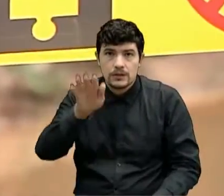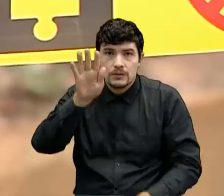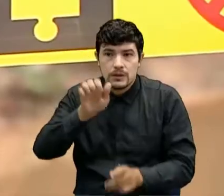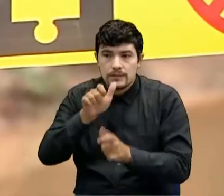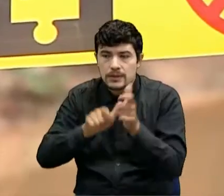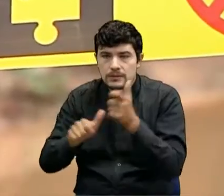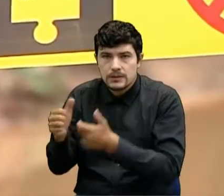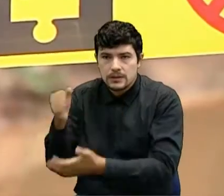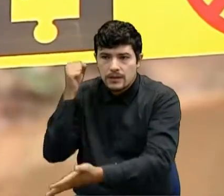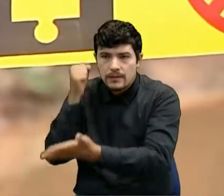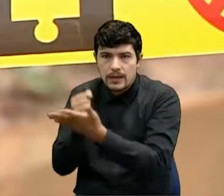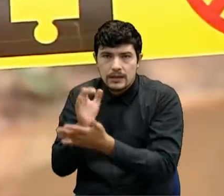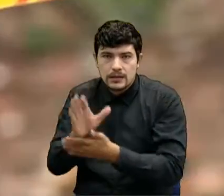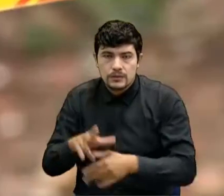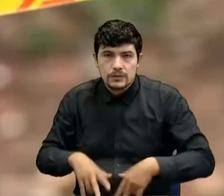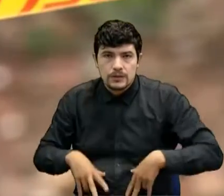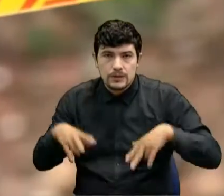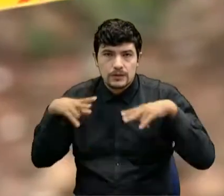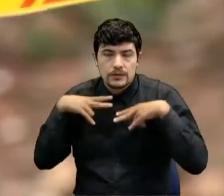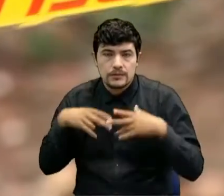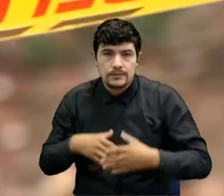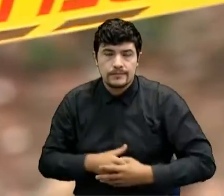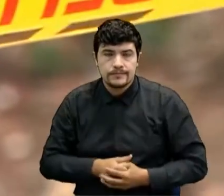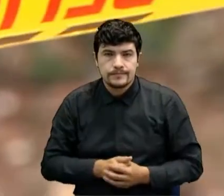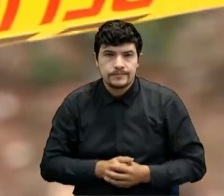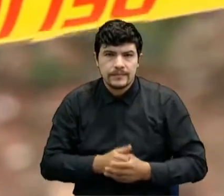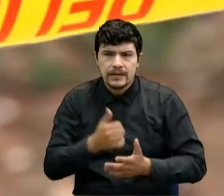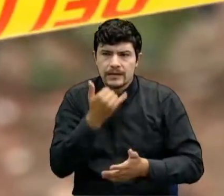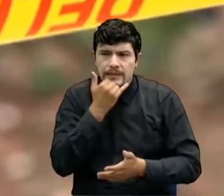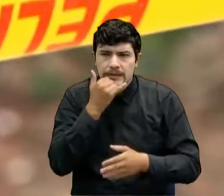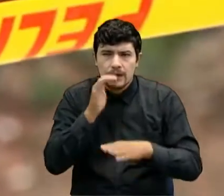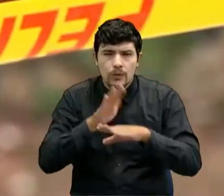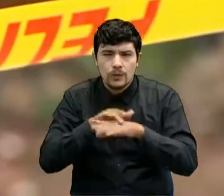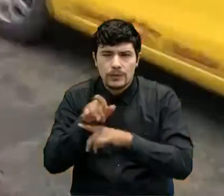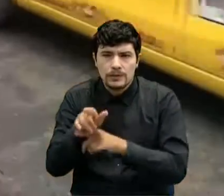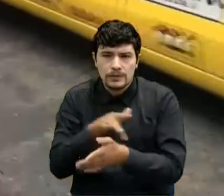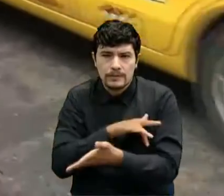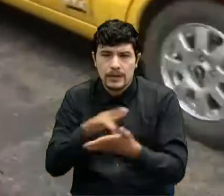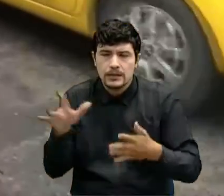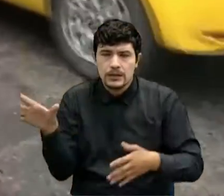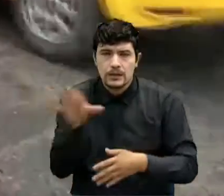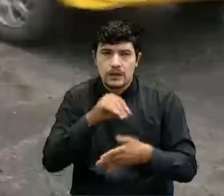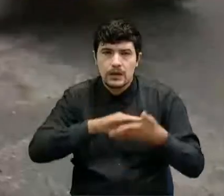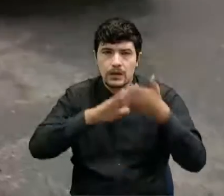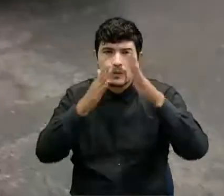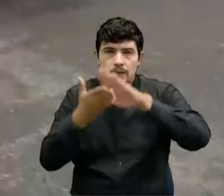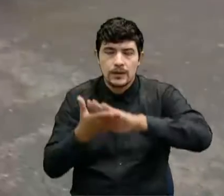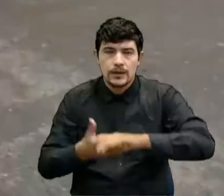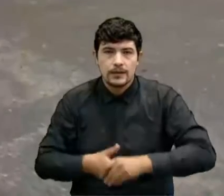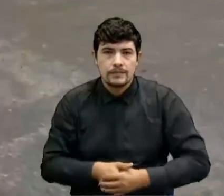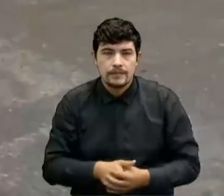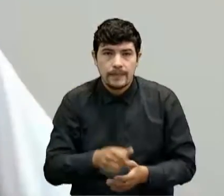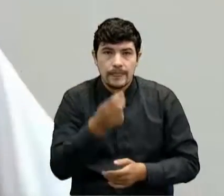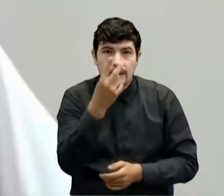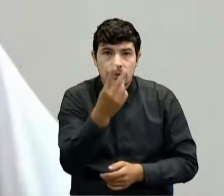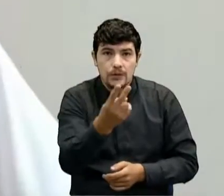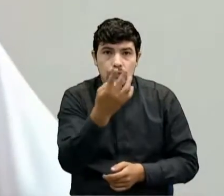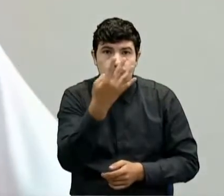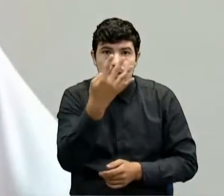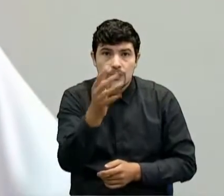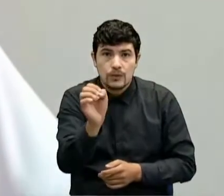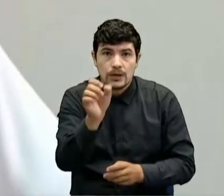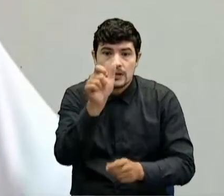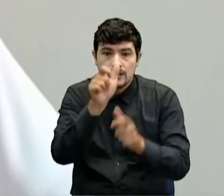en hechos sangrientos en la capital norte santandereana, lo que genera alarma a la comunidad. 240 personas han